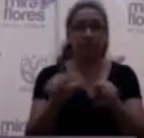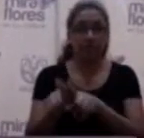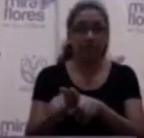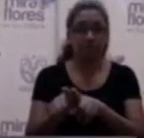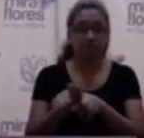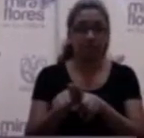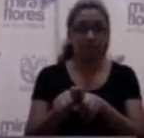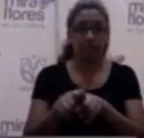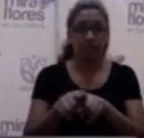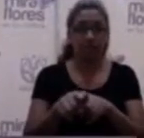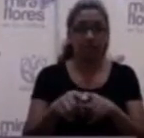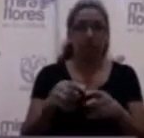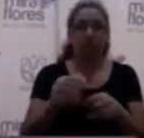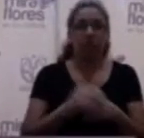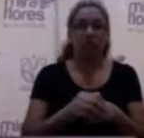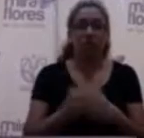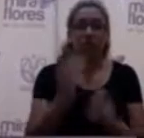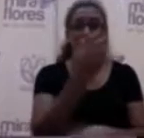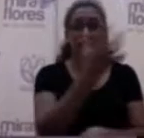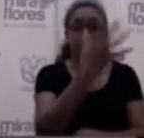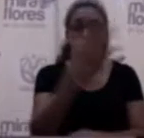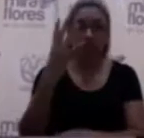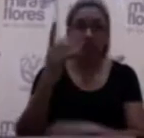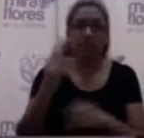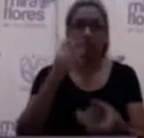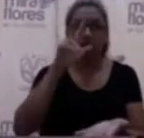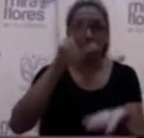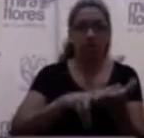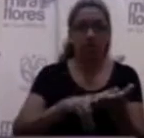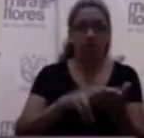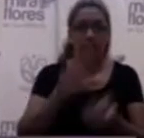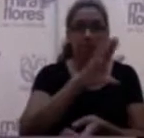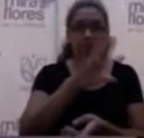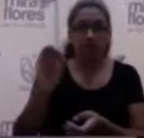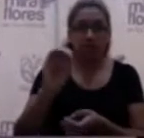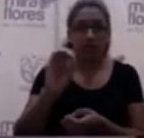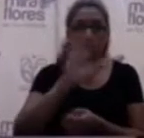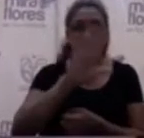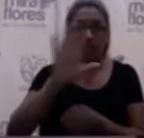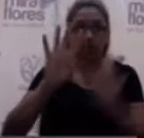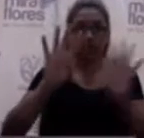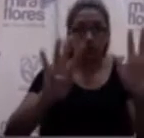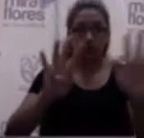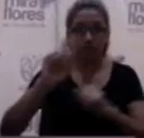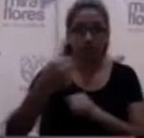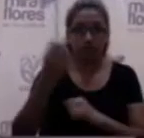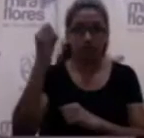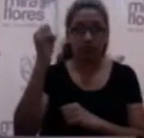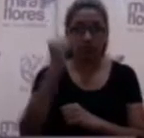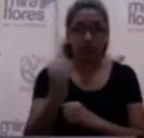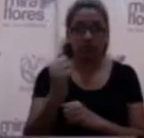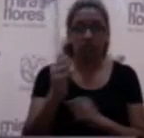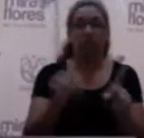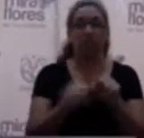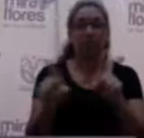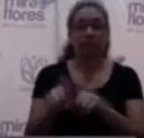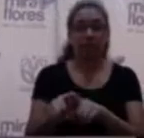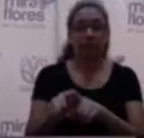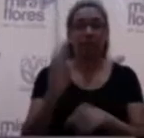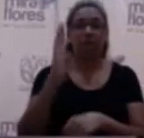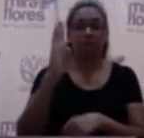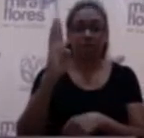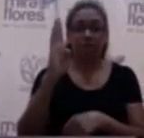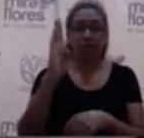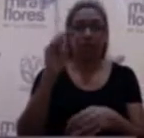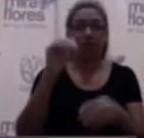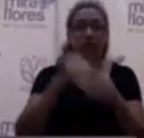Finalmente tenemos lo que son creación de islas ecológicas, que fue aprobado por 559.000 nuevos soles. Actualmente está registrado ya en el Banco